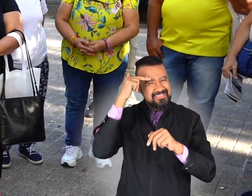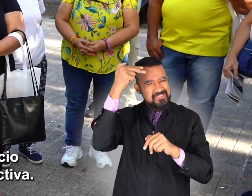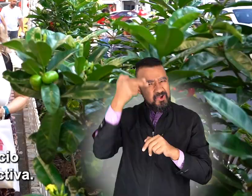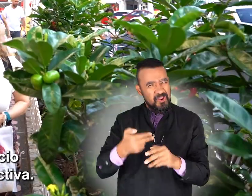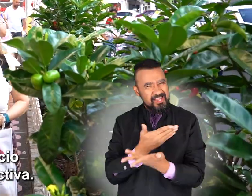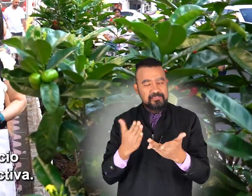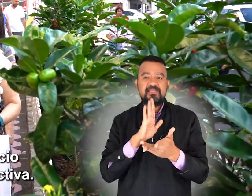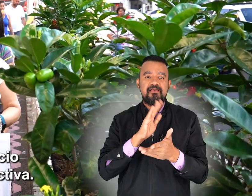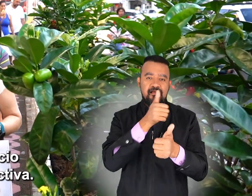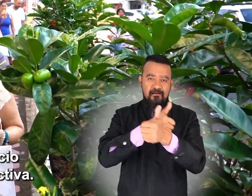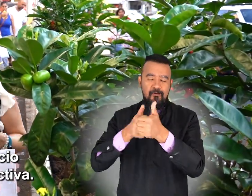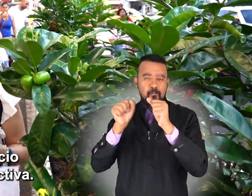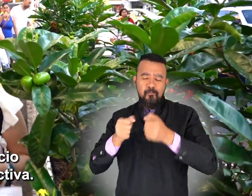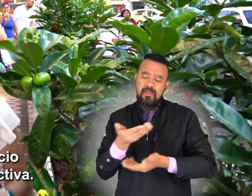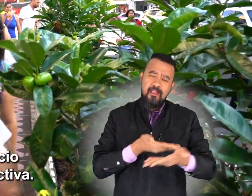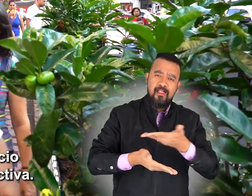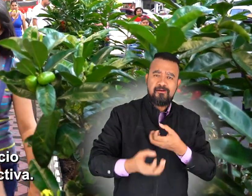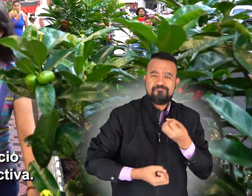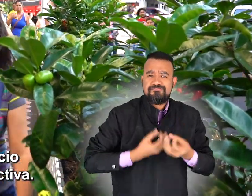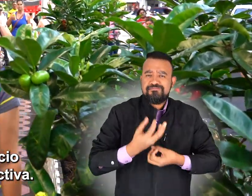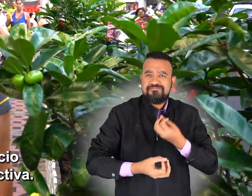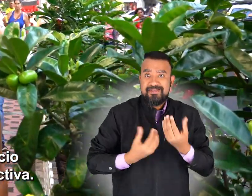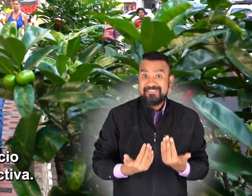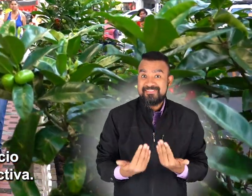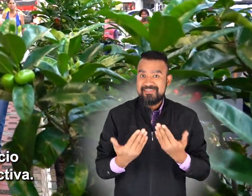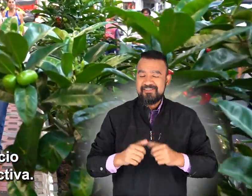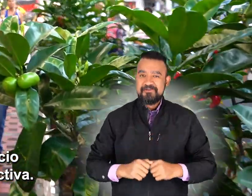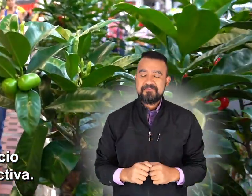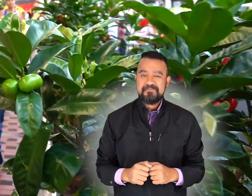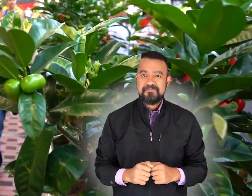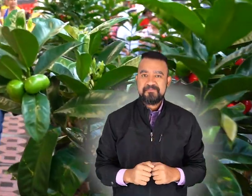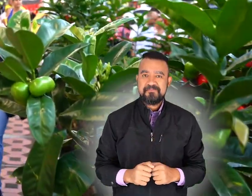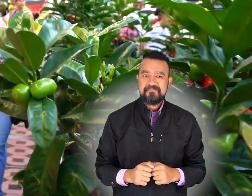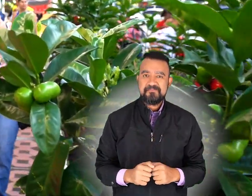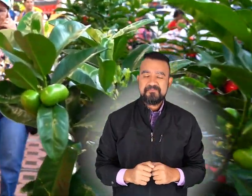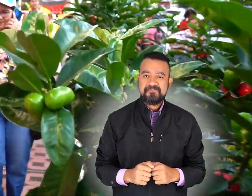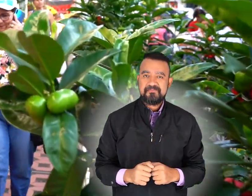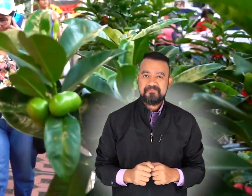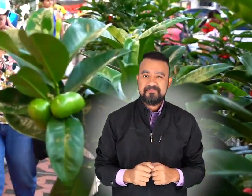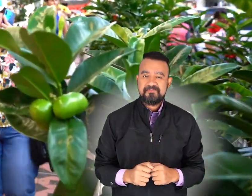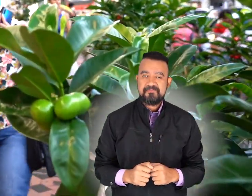vivencias personales que aportaron a este ejercicio de memoria individual y colectiva.